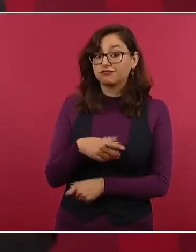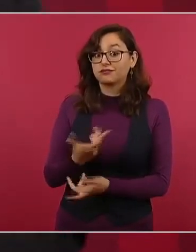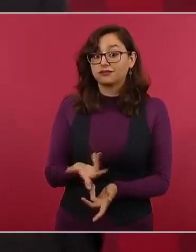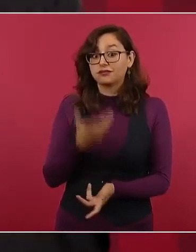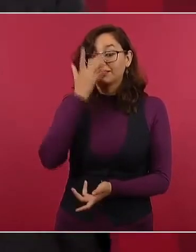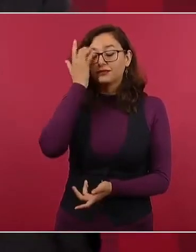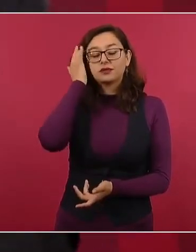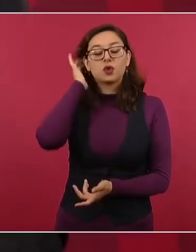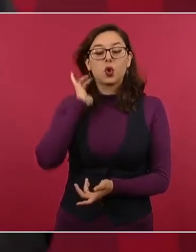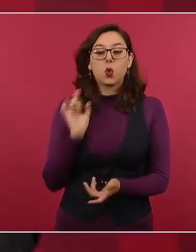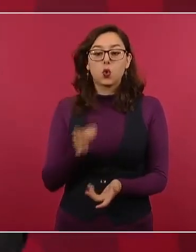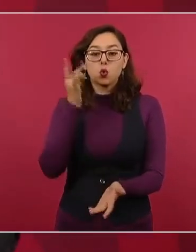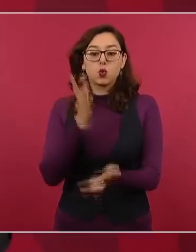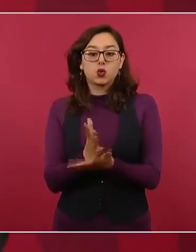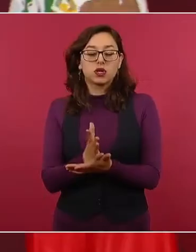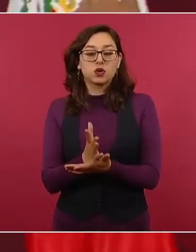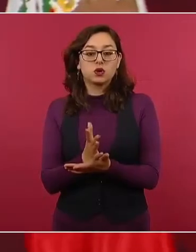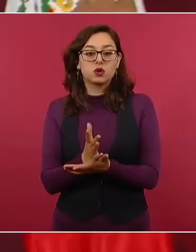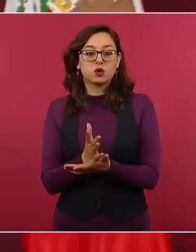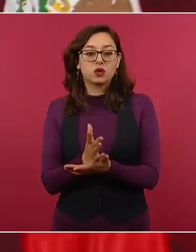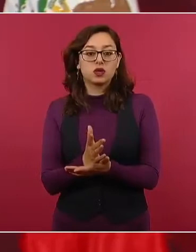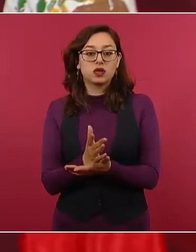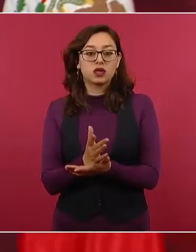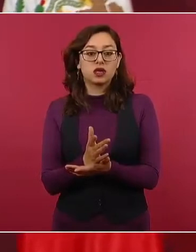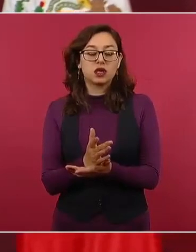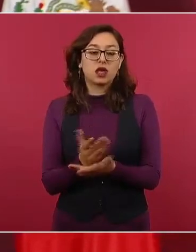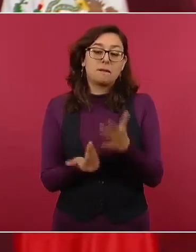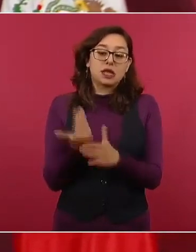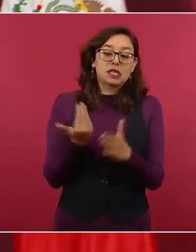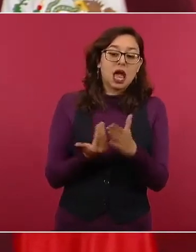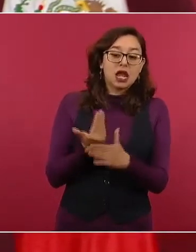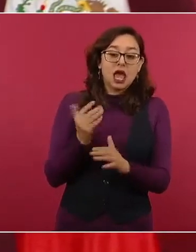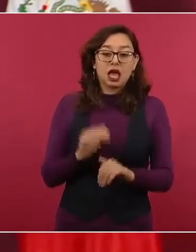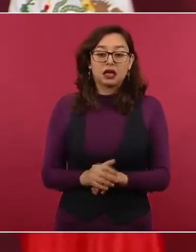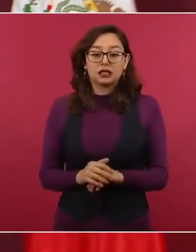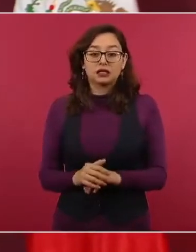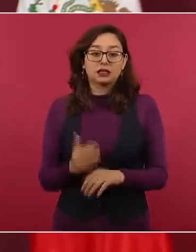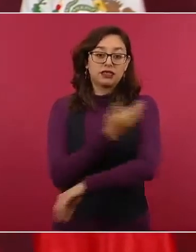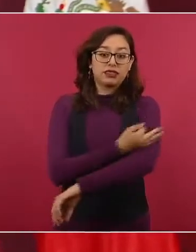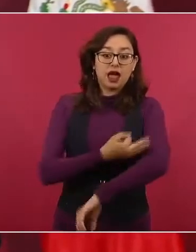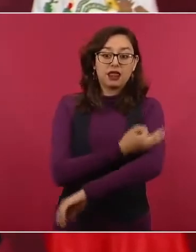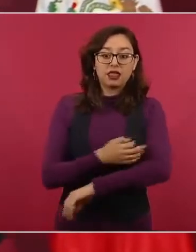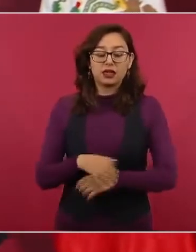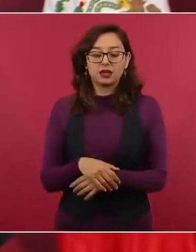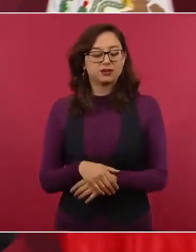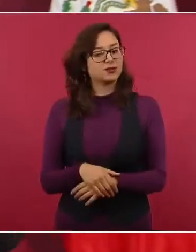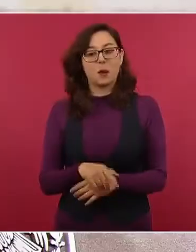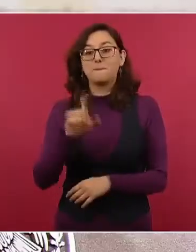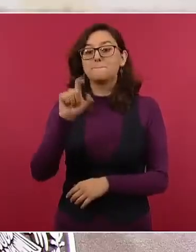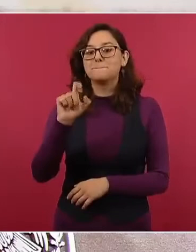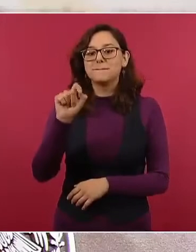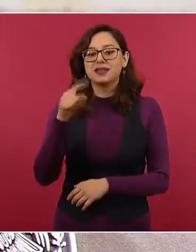no sea nada más un turno, dos, no, las 24 horas.